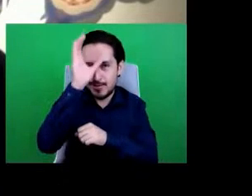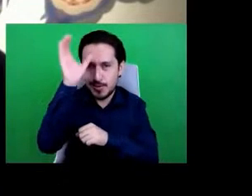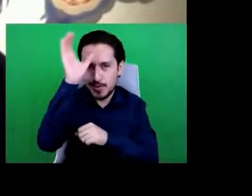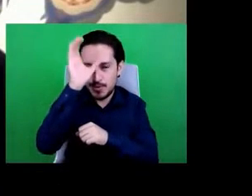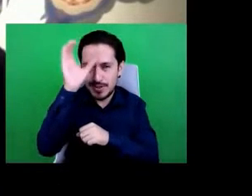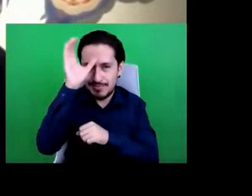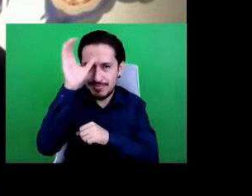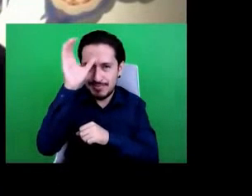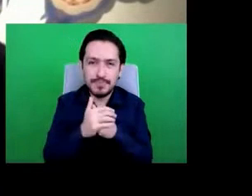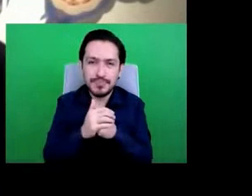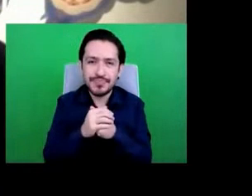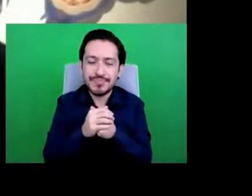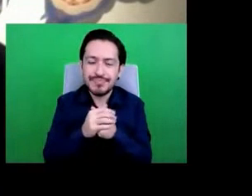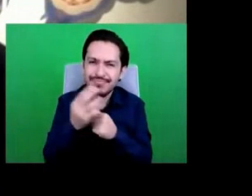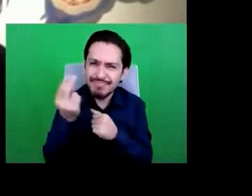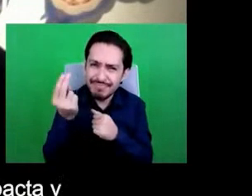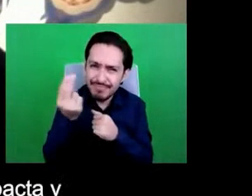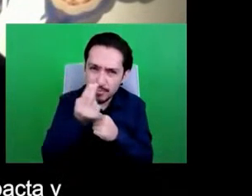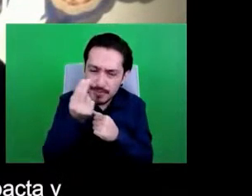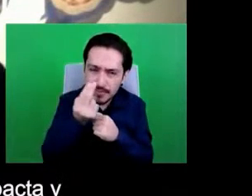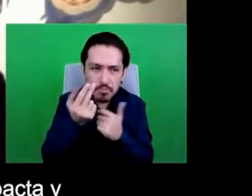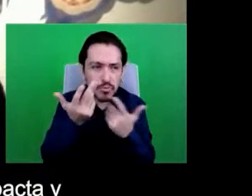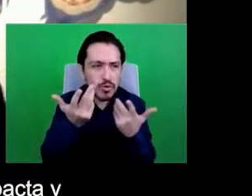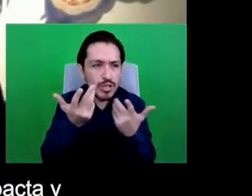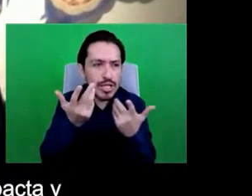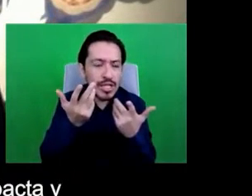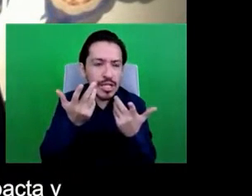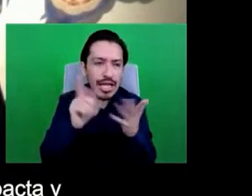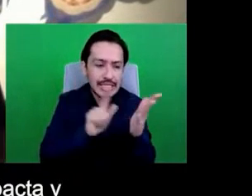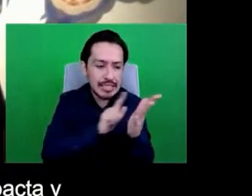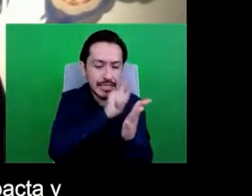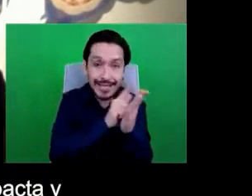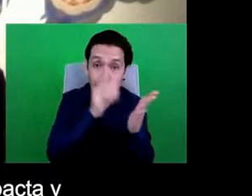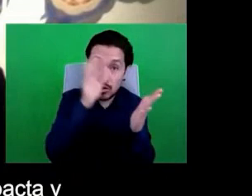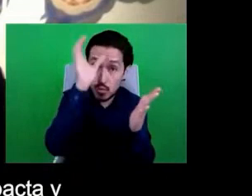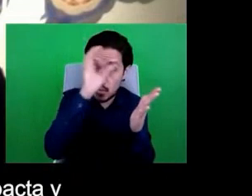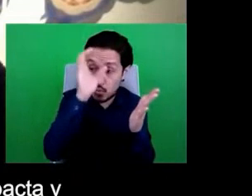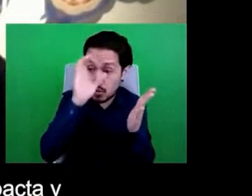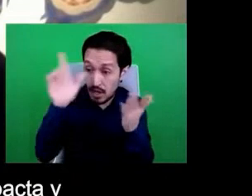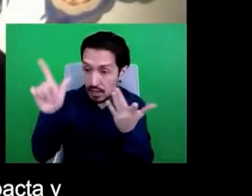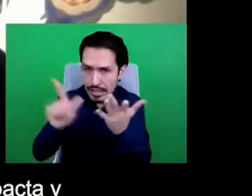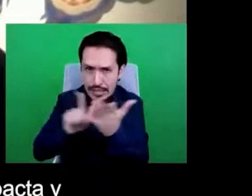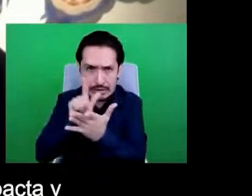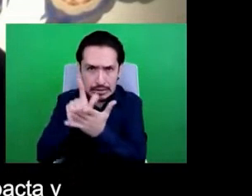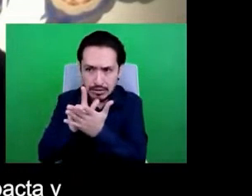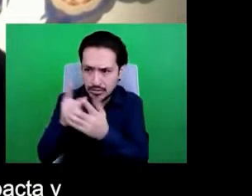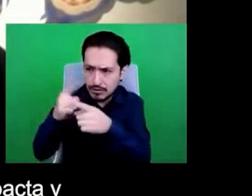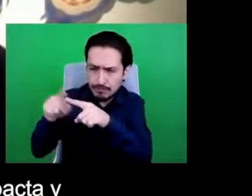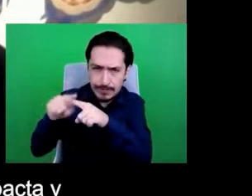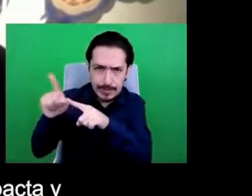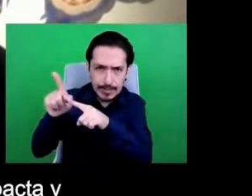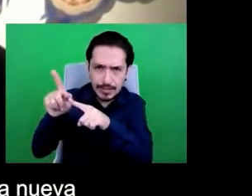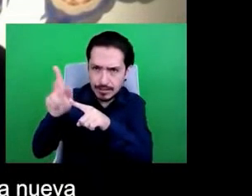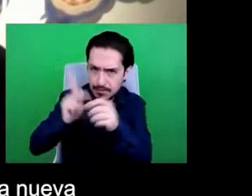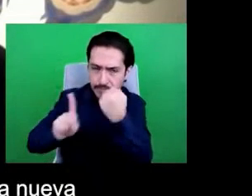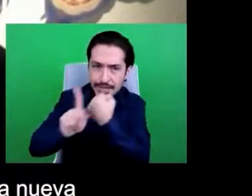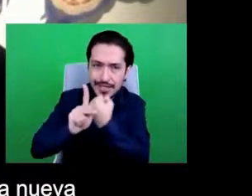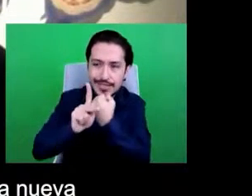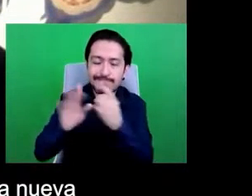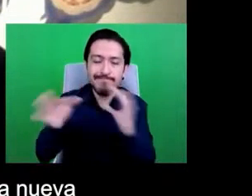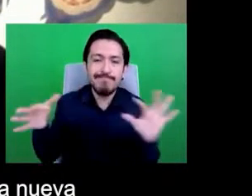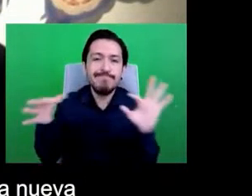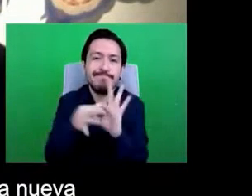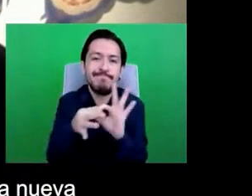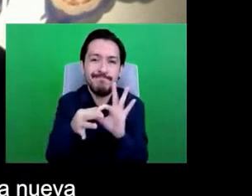a la cultura y la planeación cultural y a la política cultural de una forma en la que impacte y beneficie a todos los ciudadanos, porque de esta